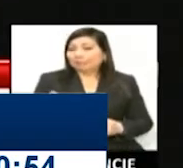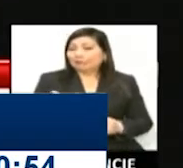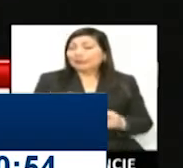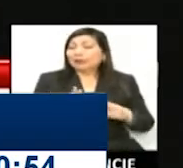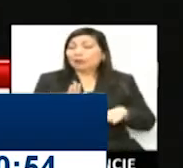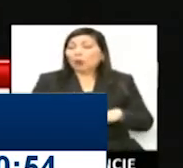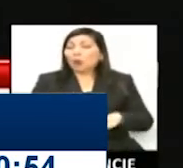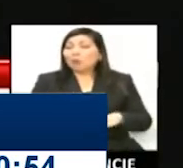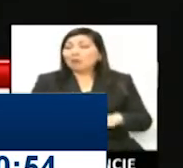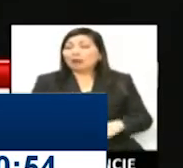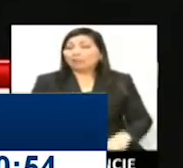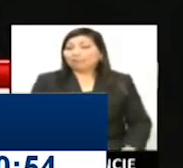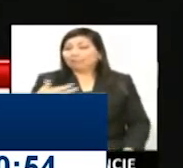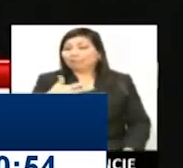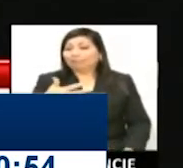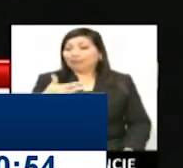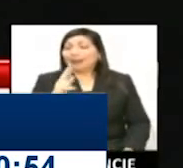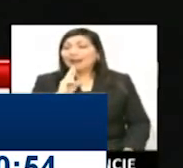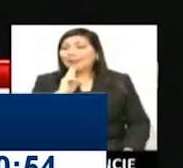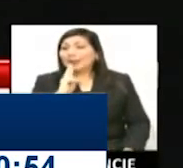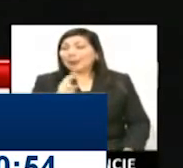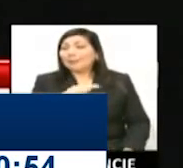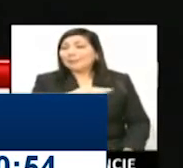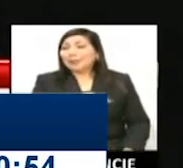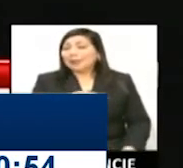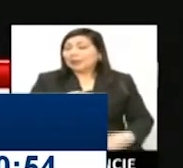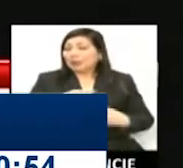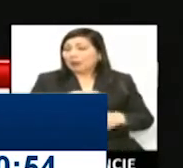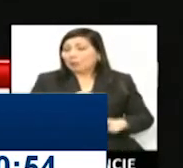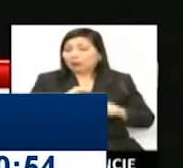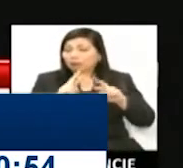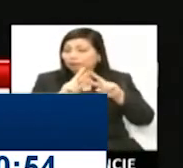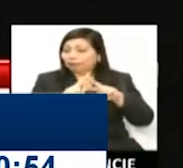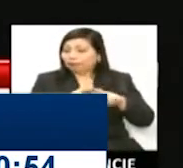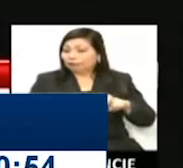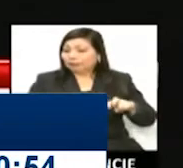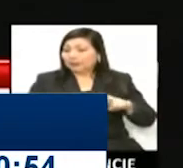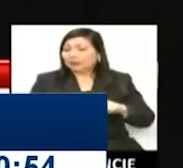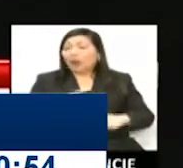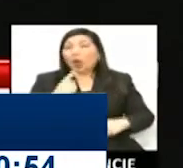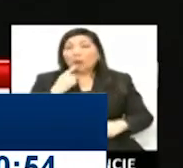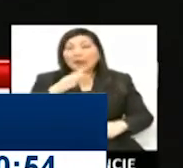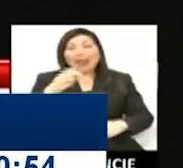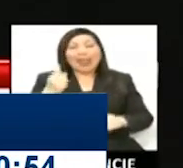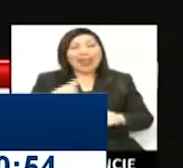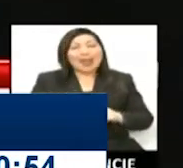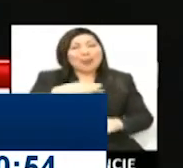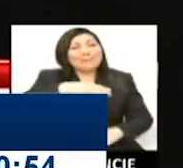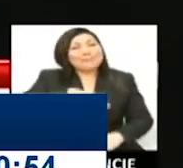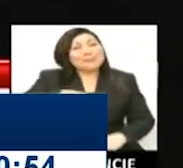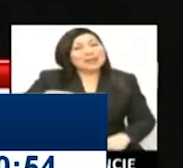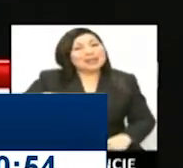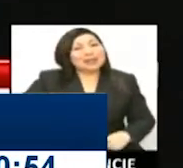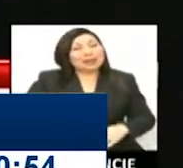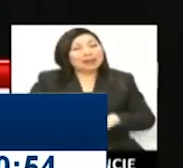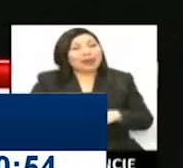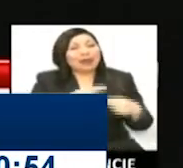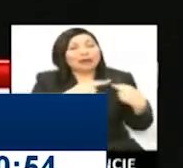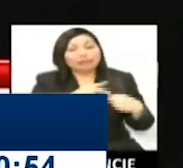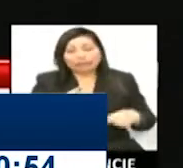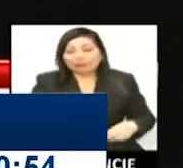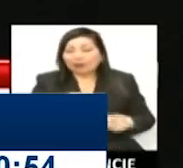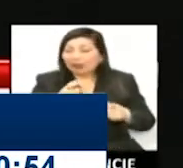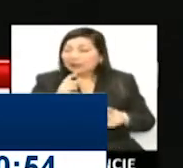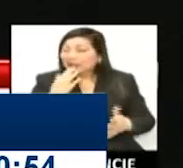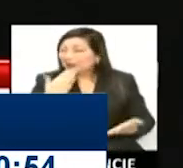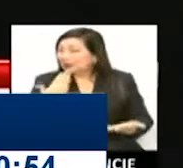responsables. Además, se recomienda al Ministerio Público abrir investigación a René Cornejo Díaz por el registro de operaciones financieras